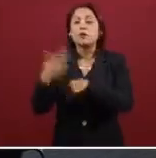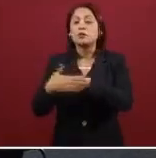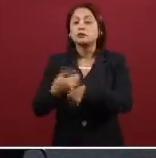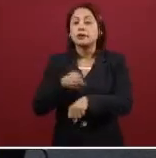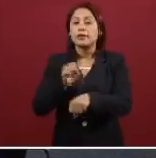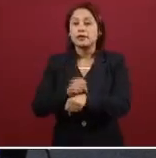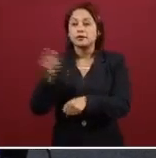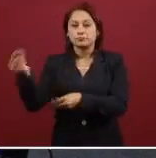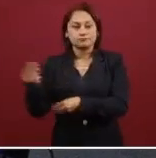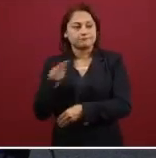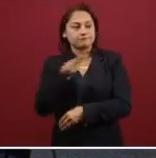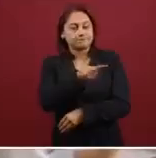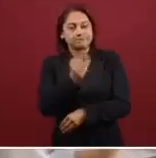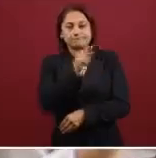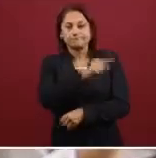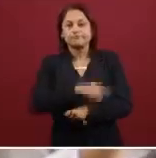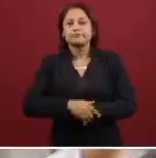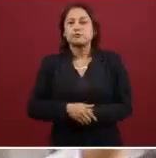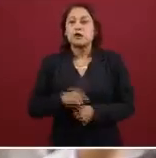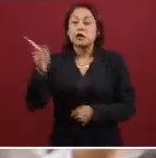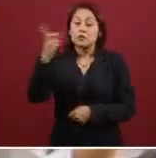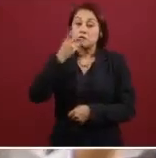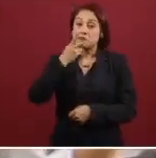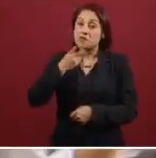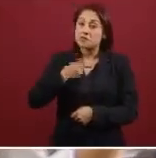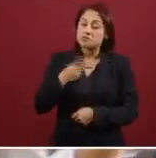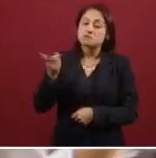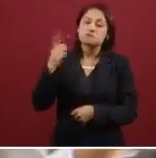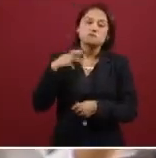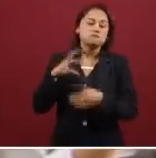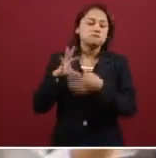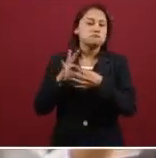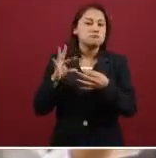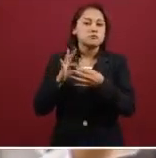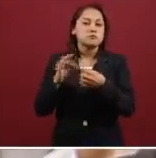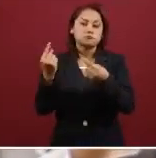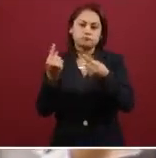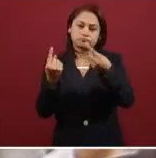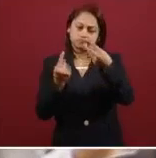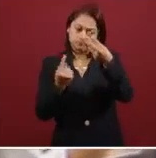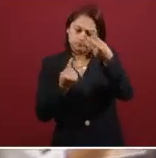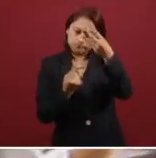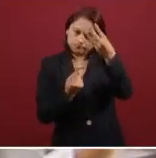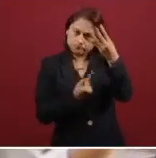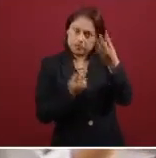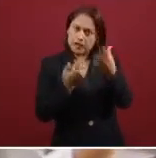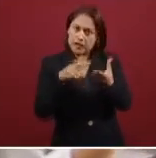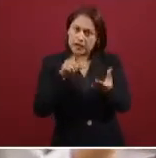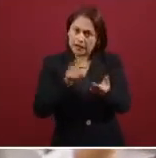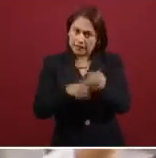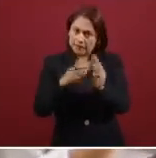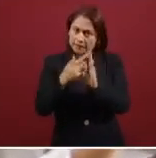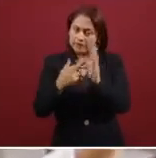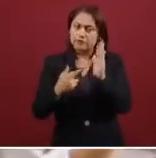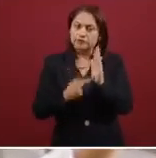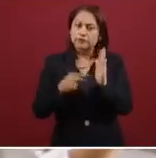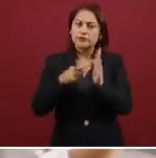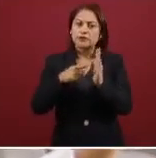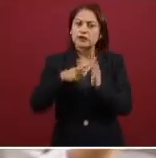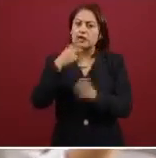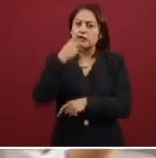me comenta que pues varias de las acciones se están replicando la llamada Ley Zampa,